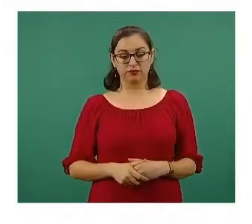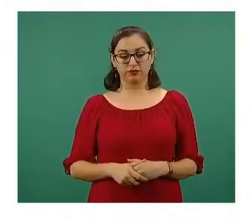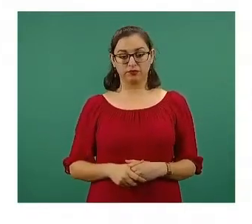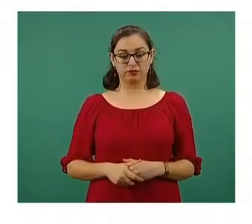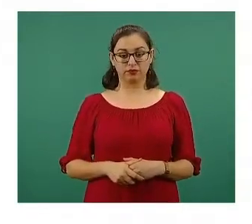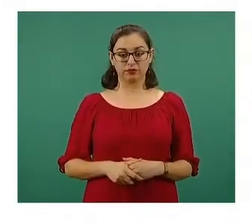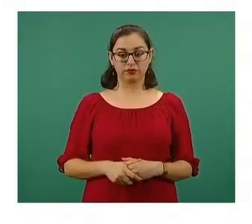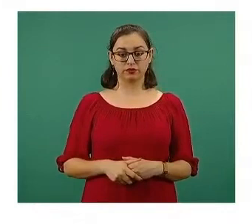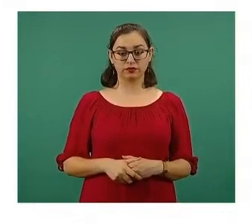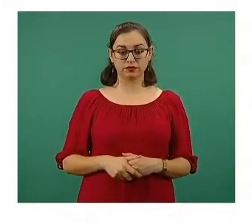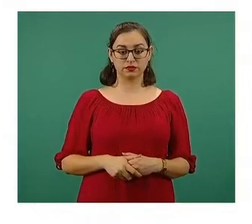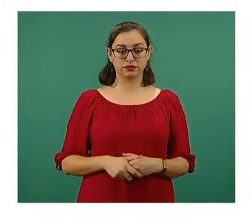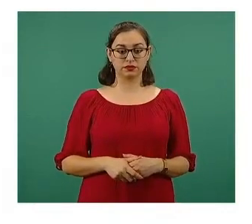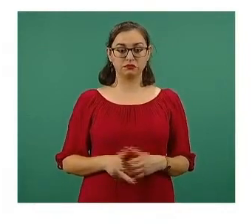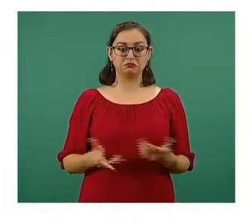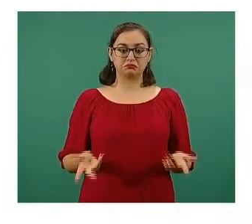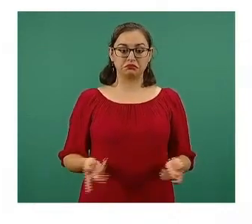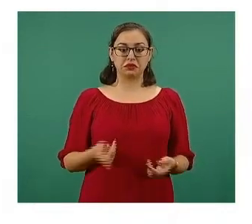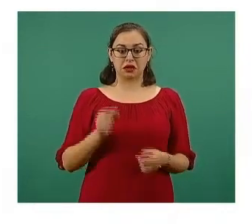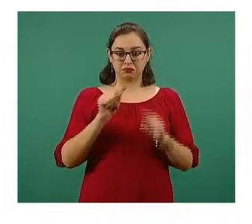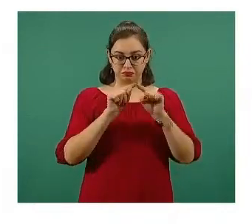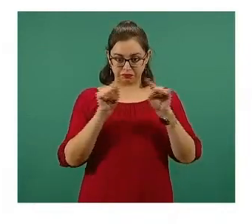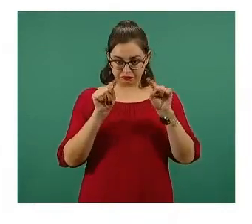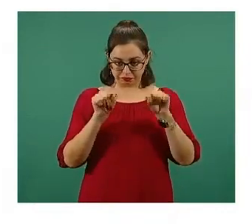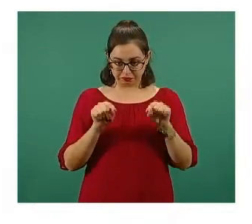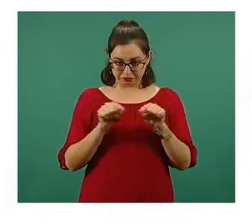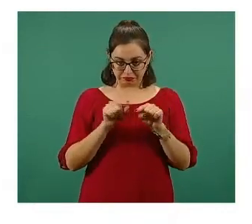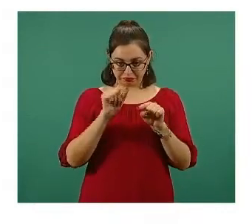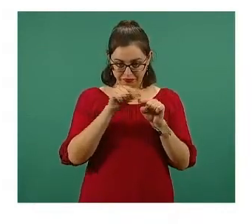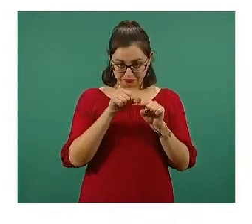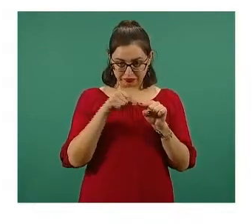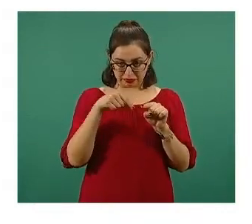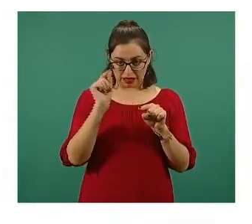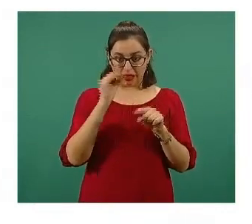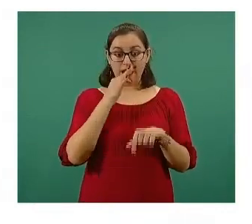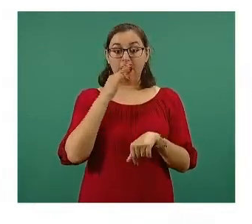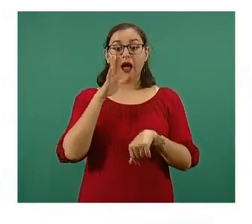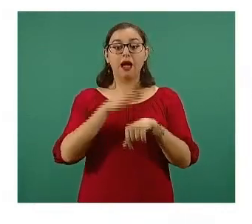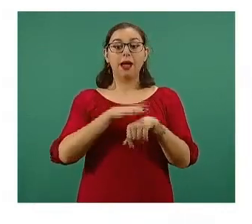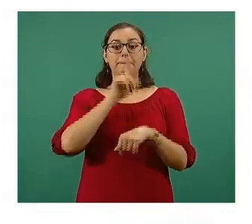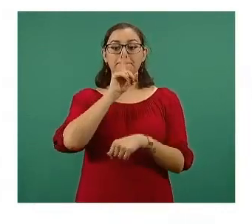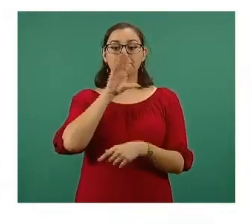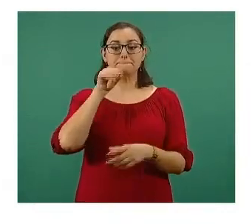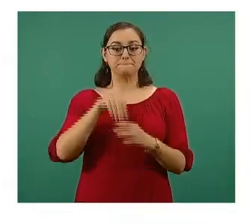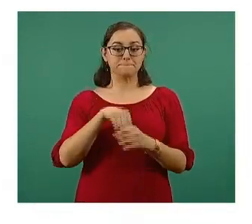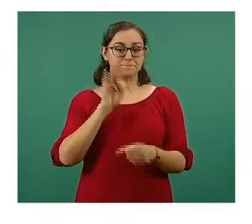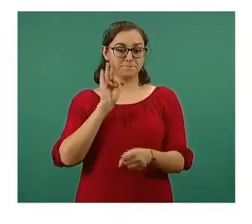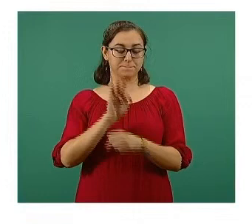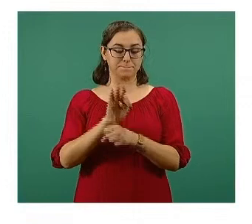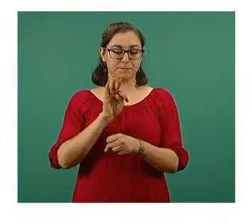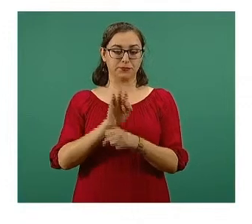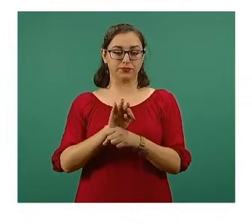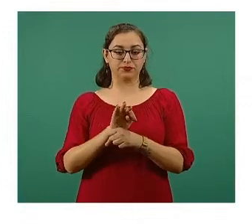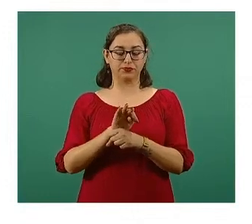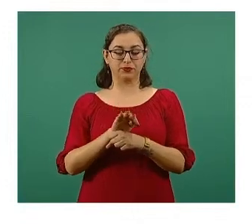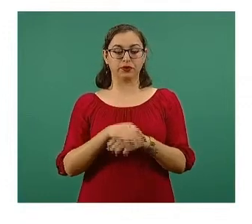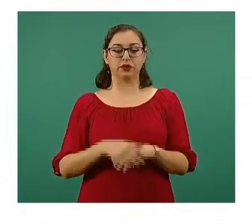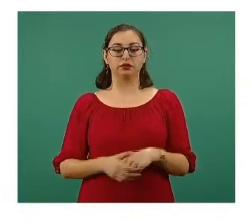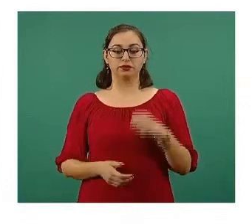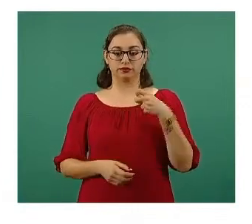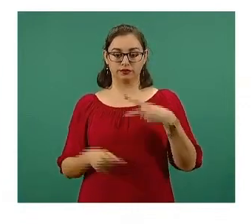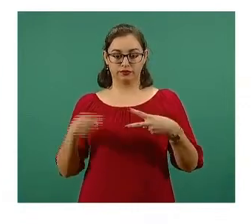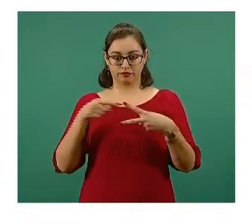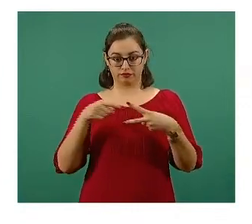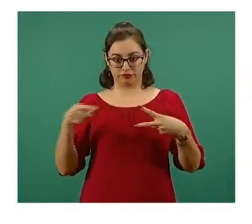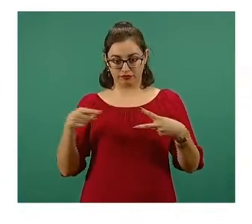clic para aceptar el aviso de privacidad que usted puede consultar en estos 2 links, el simplificado